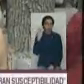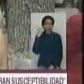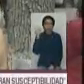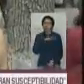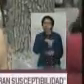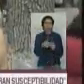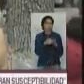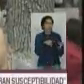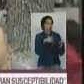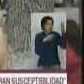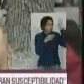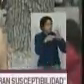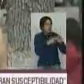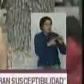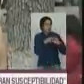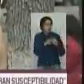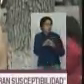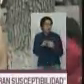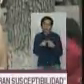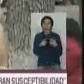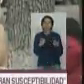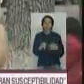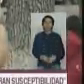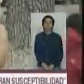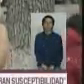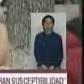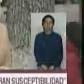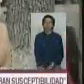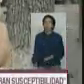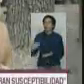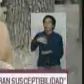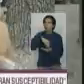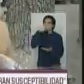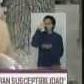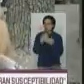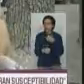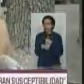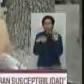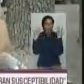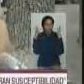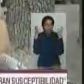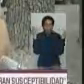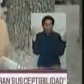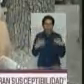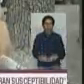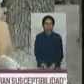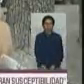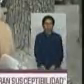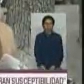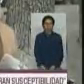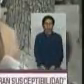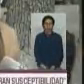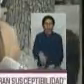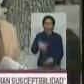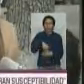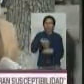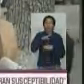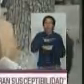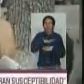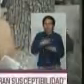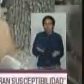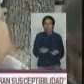del órgano electoral que debería ser el que devuelva la confianza a los ciudadanos de que vamos a ir a unas elecciones limpias y